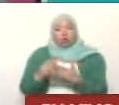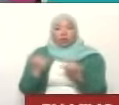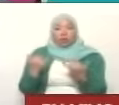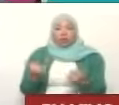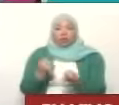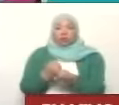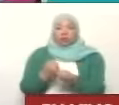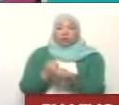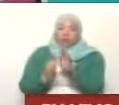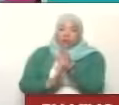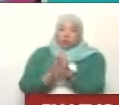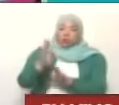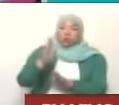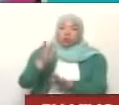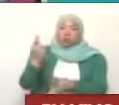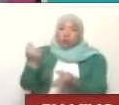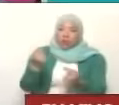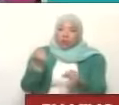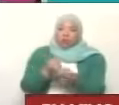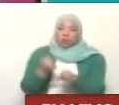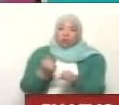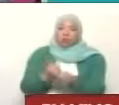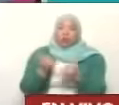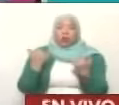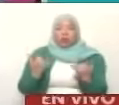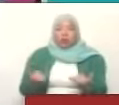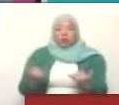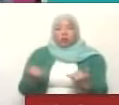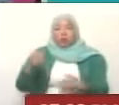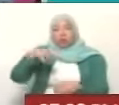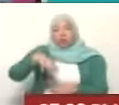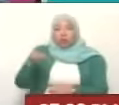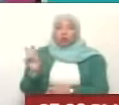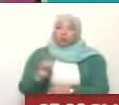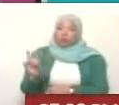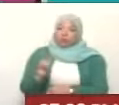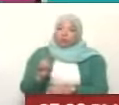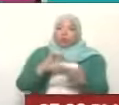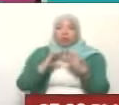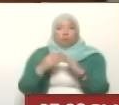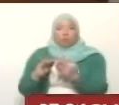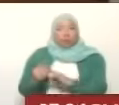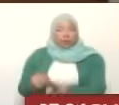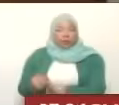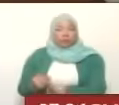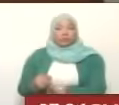va a desarrollar con los recursos óptimos que el Estado le entrega a las comunidades.